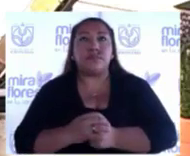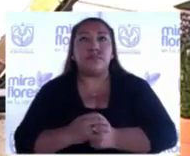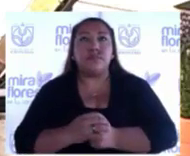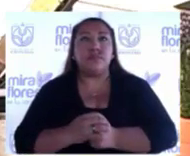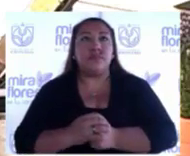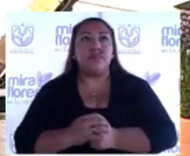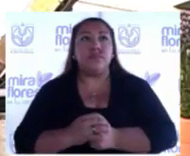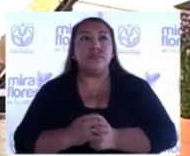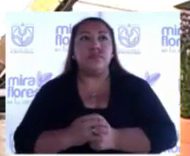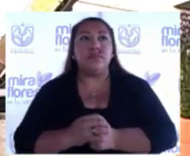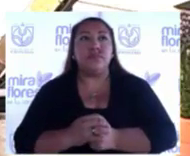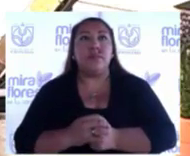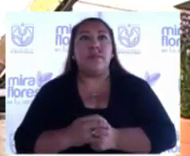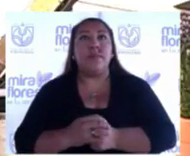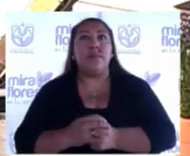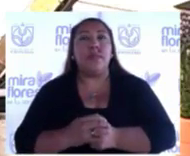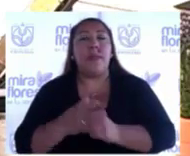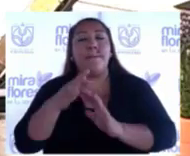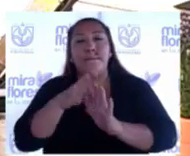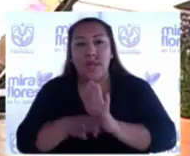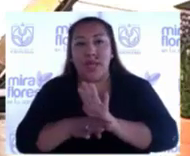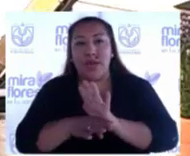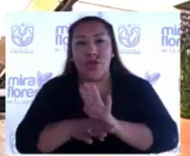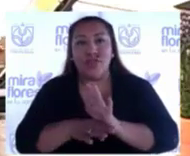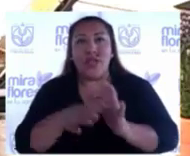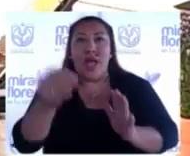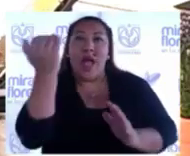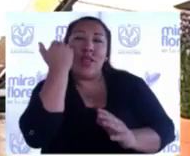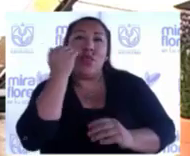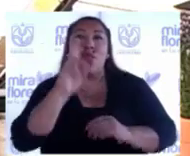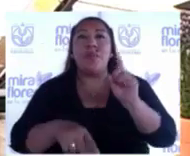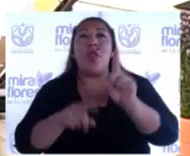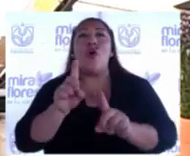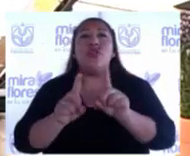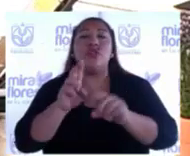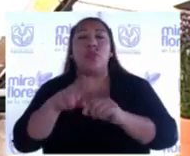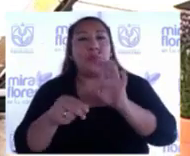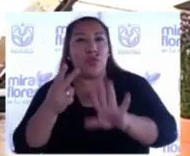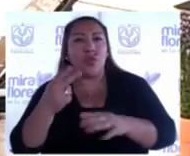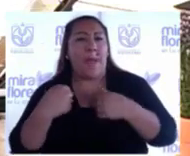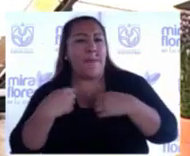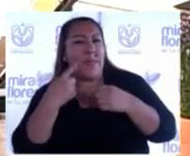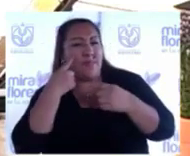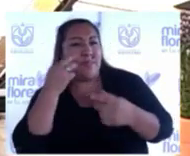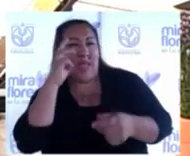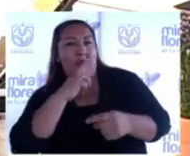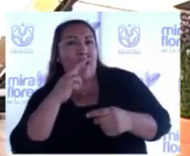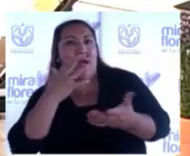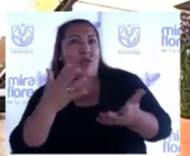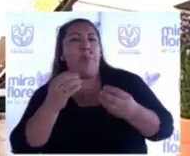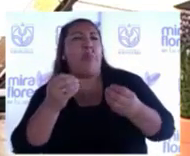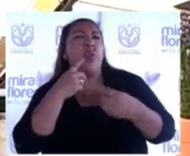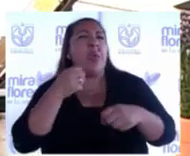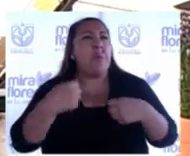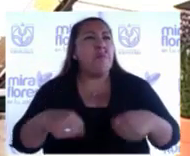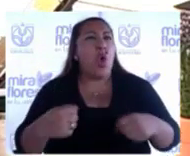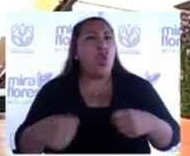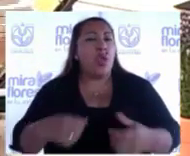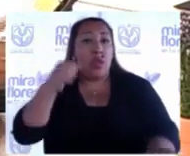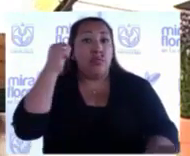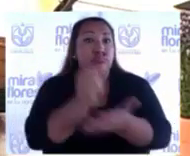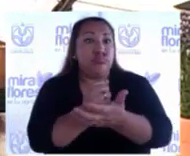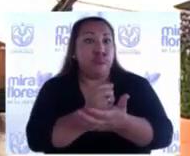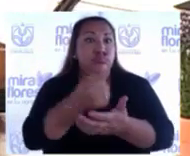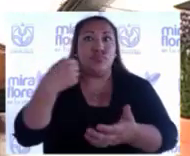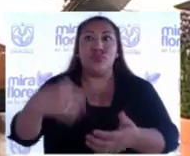digamos de menos antigüedad, ¿no? De 2011, 2012. Nos llamó la atención porque siendo unas motocicletas de marca que deben